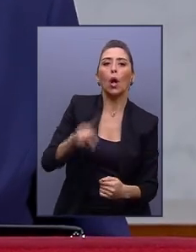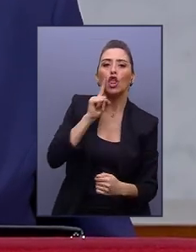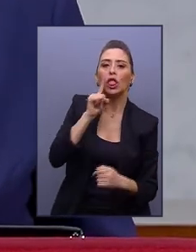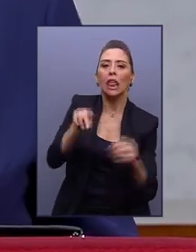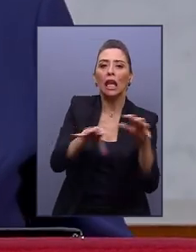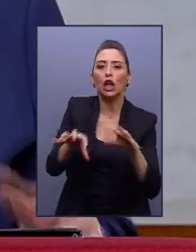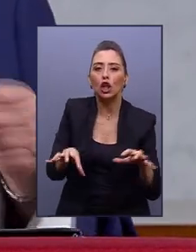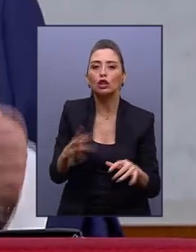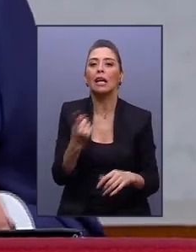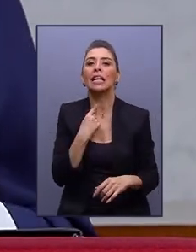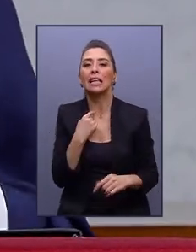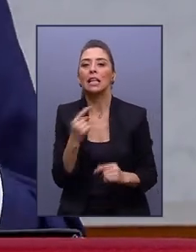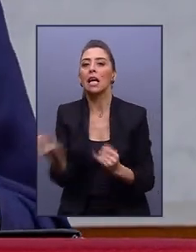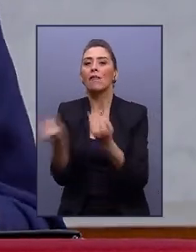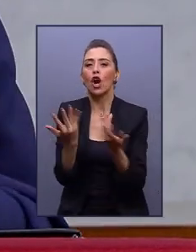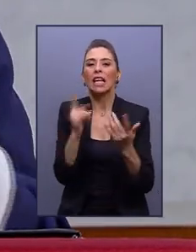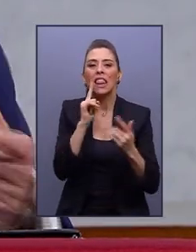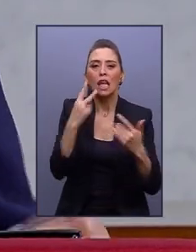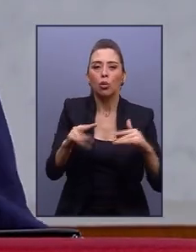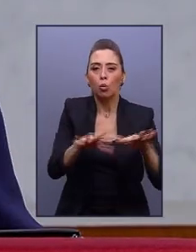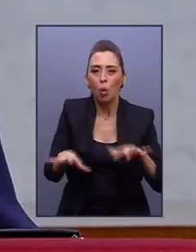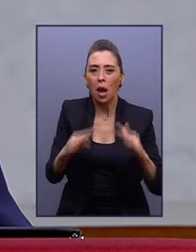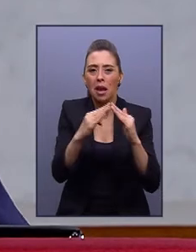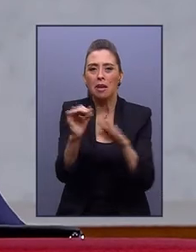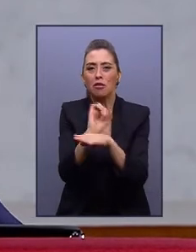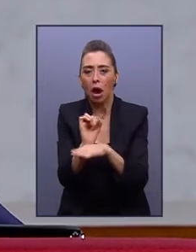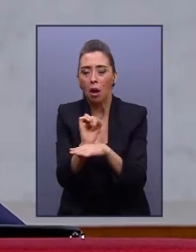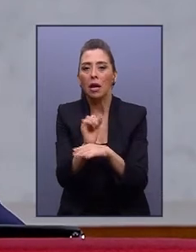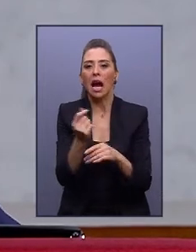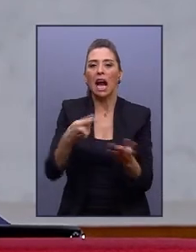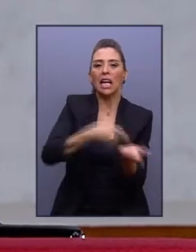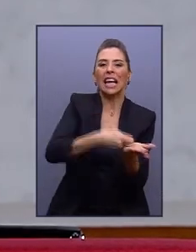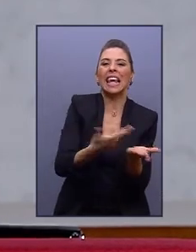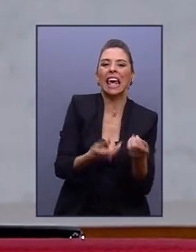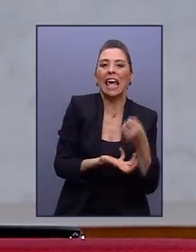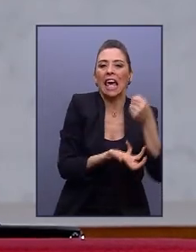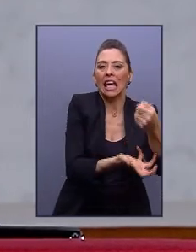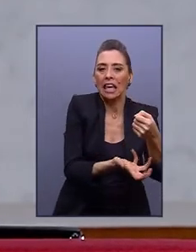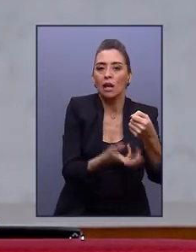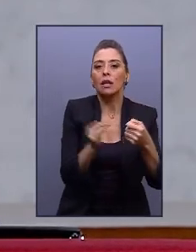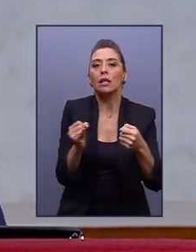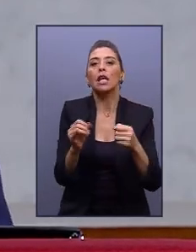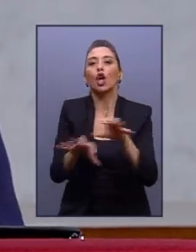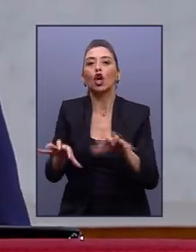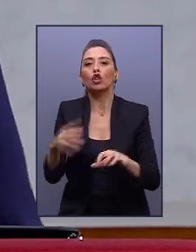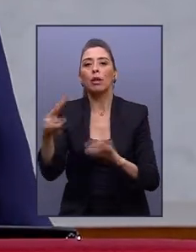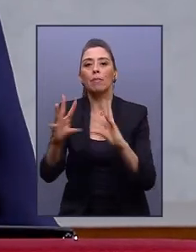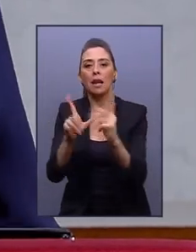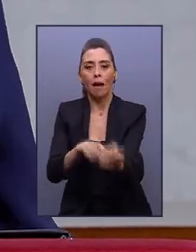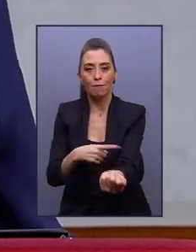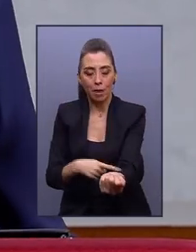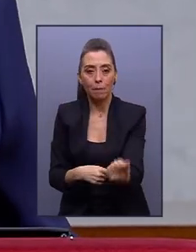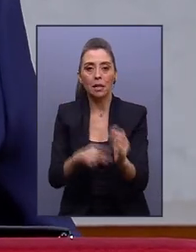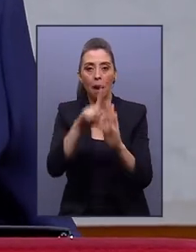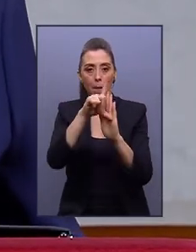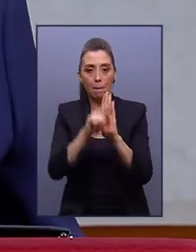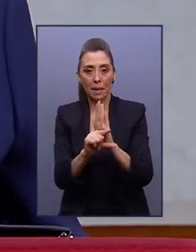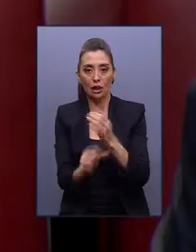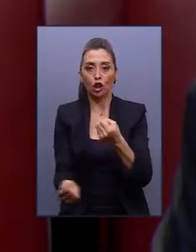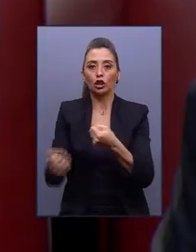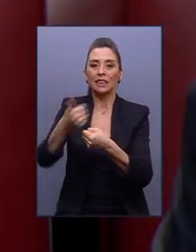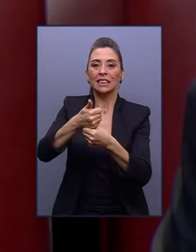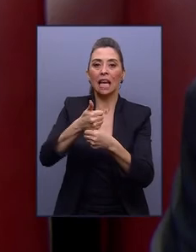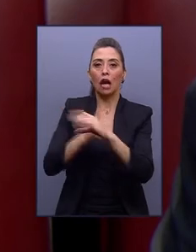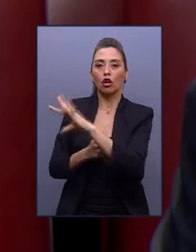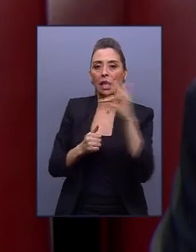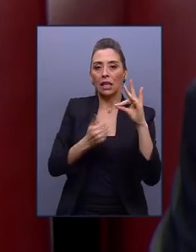intereses, informando bienes, inversiones y redes familiares. Hemos fortalecido el sistema de alta dirección pública reduciendo los cargos de